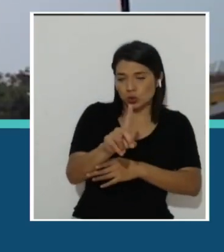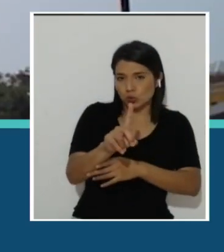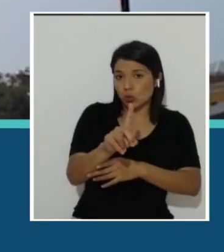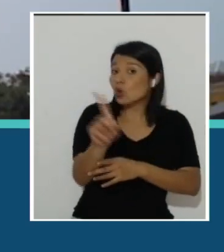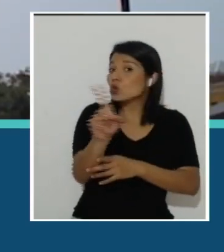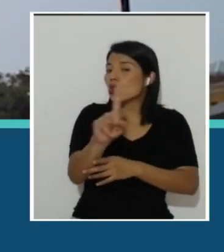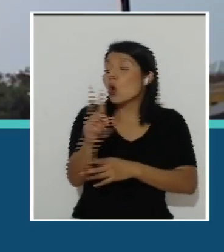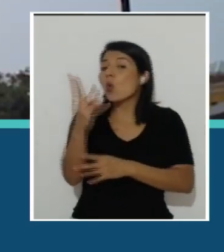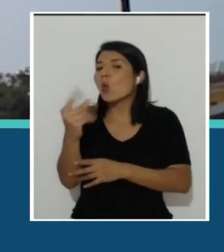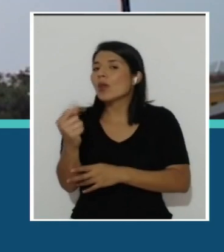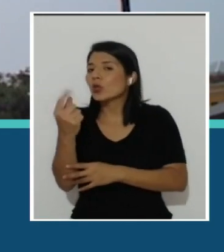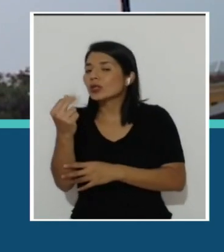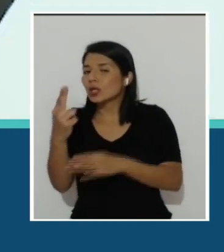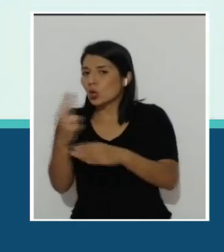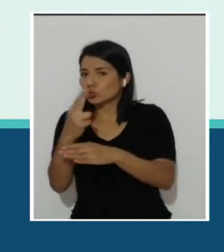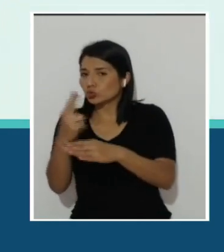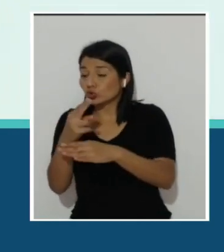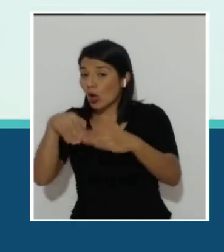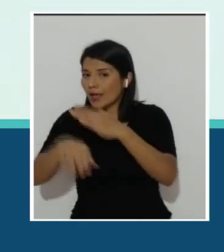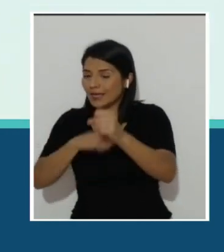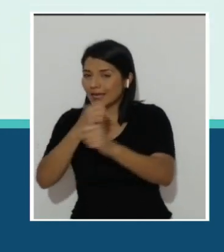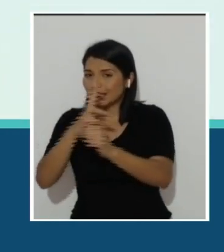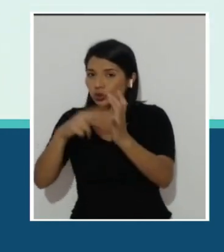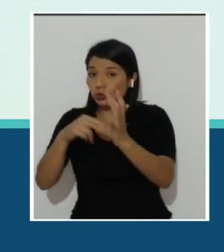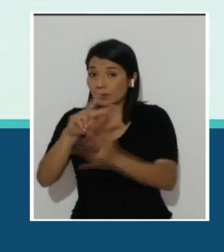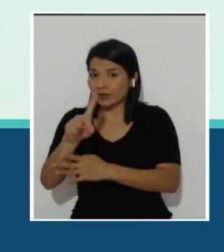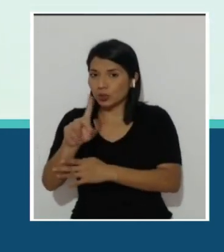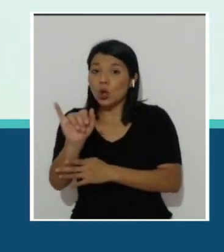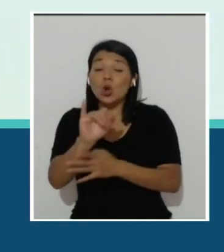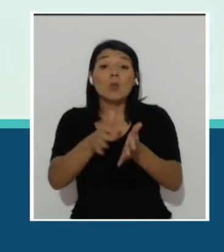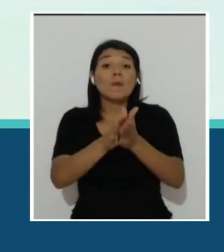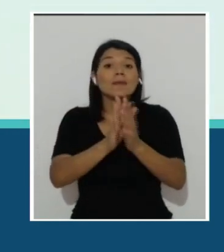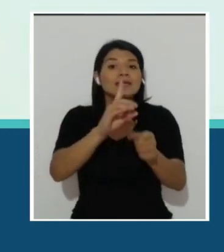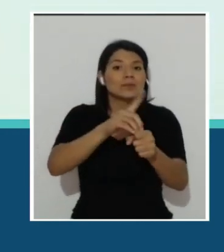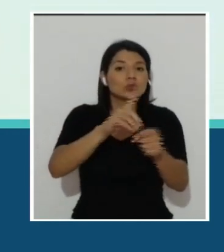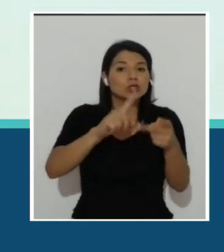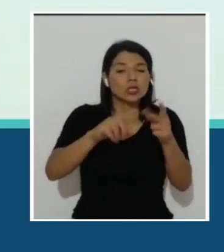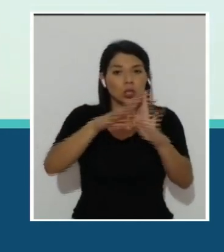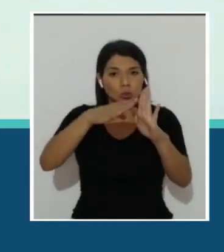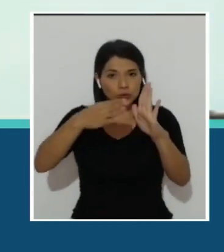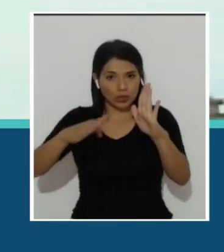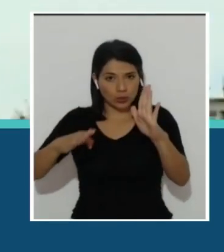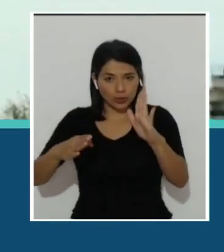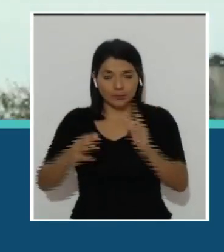como lo solicitan los legisladores y la Contraloría General de la República. De acuerdo